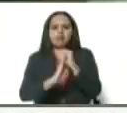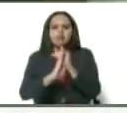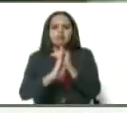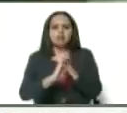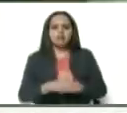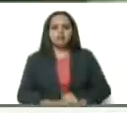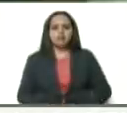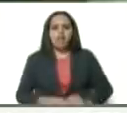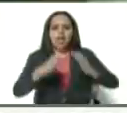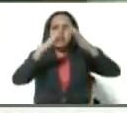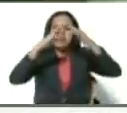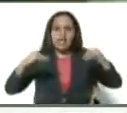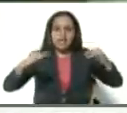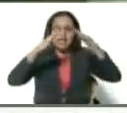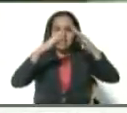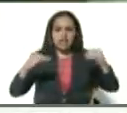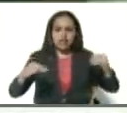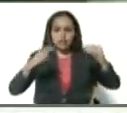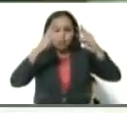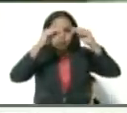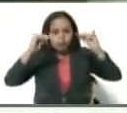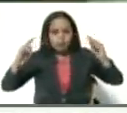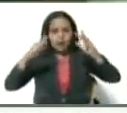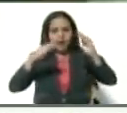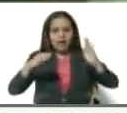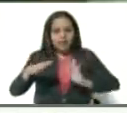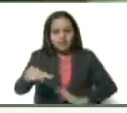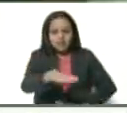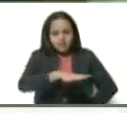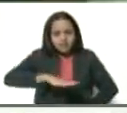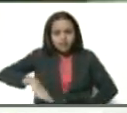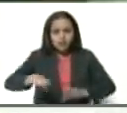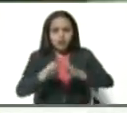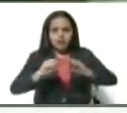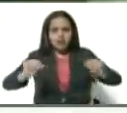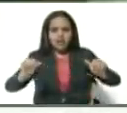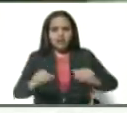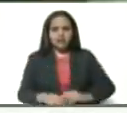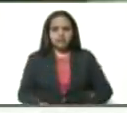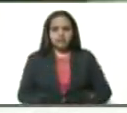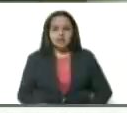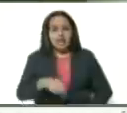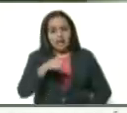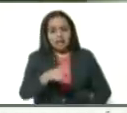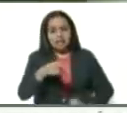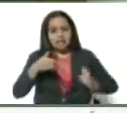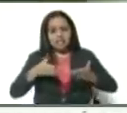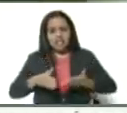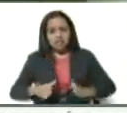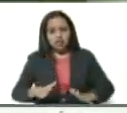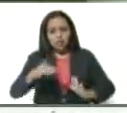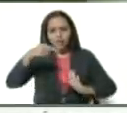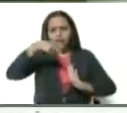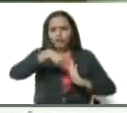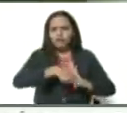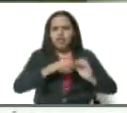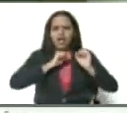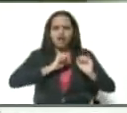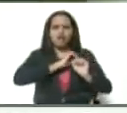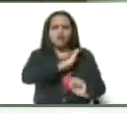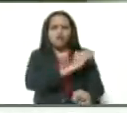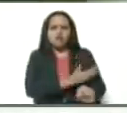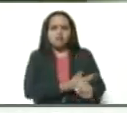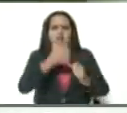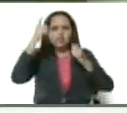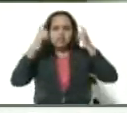de techo de paja, de piso de tierra. De ahí vino la profundidad de la fuerza de Hugo